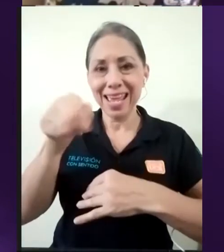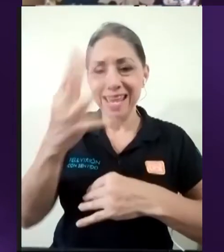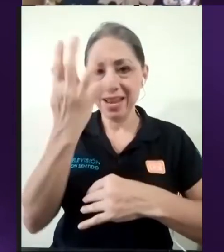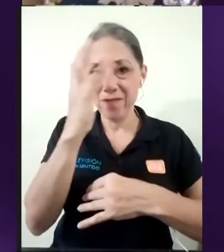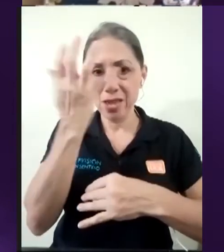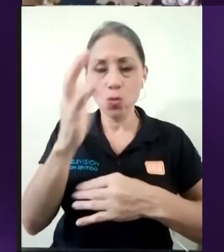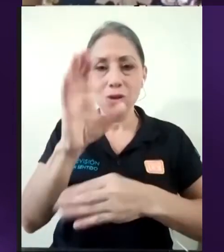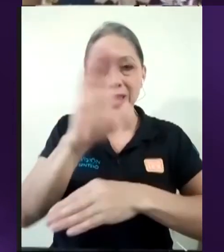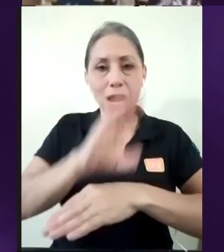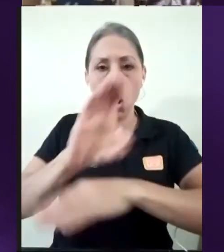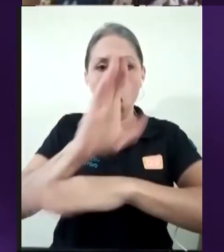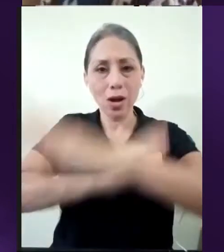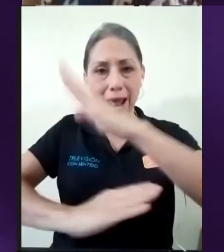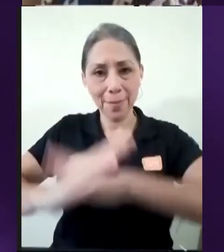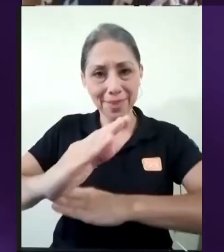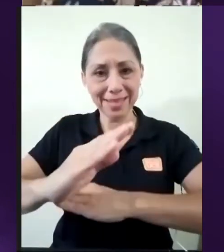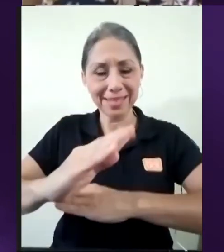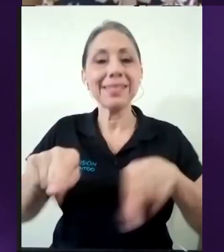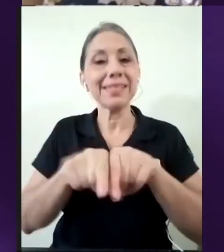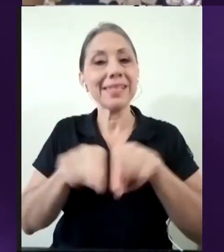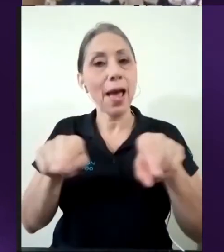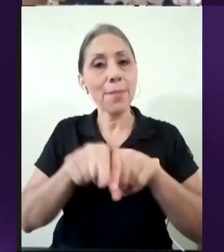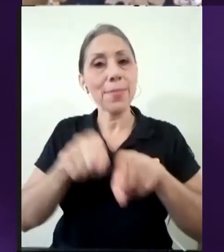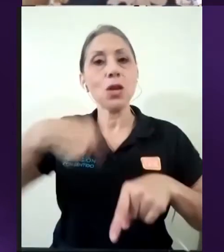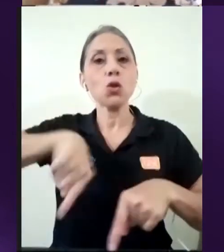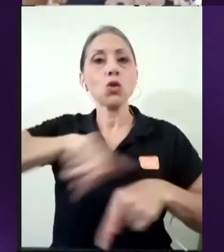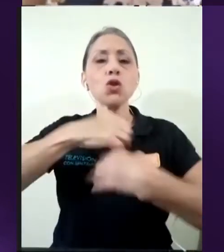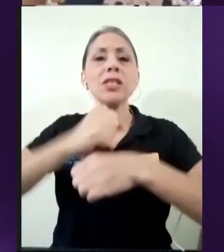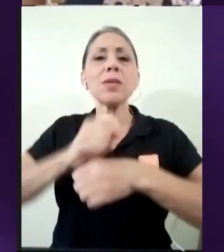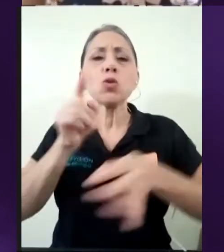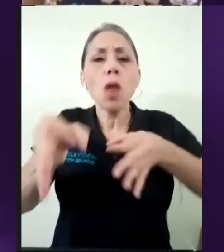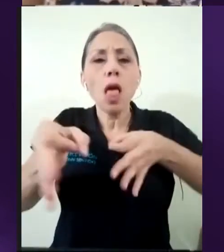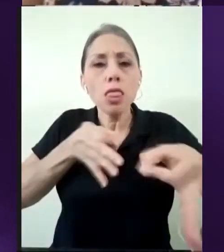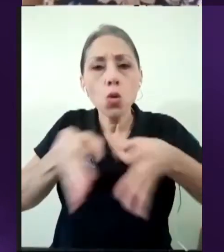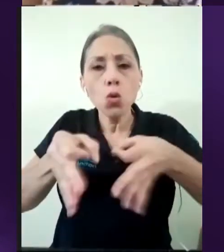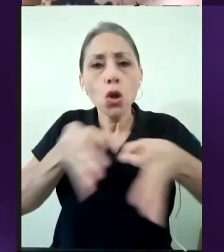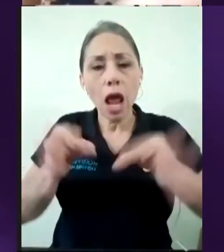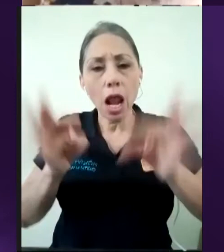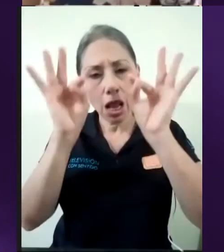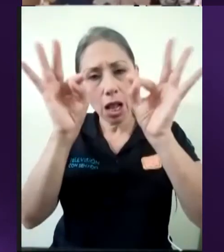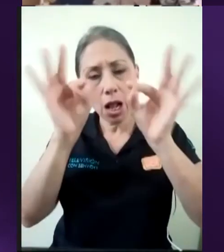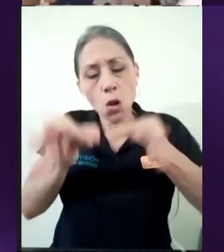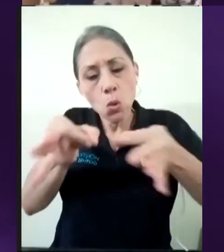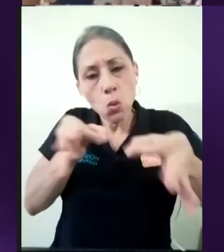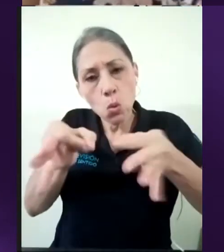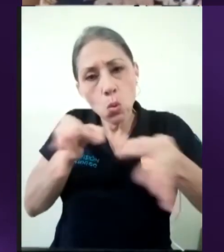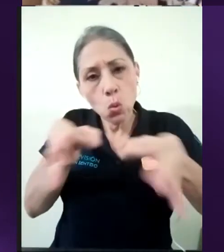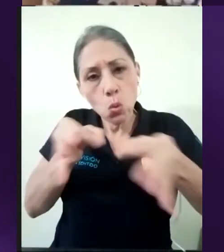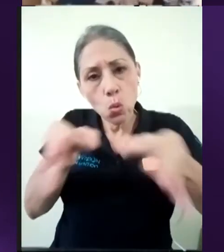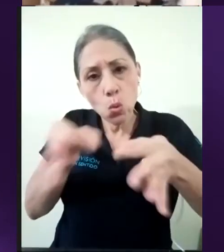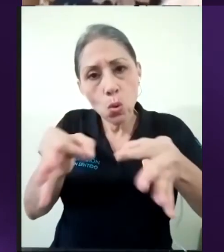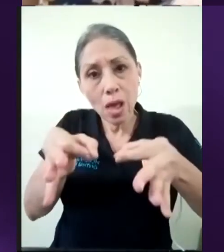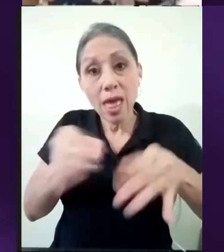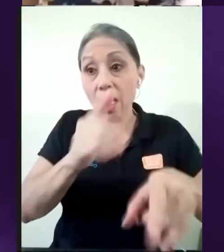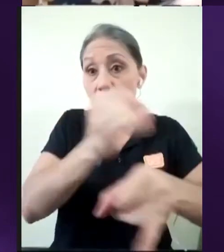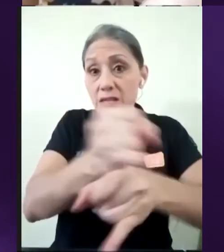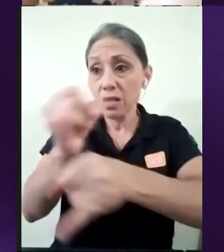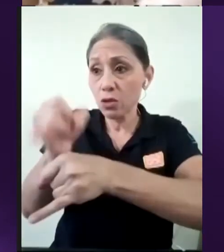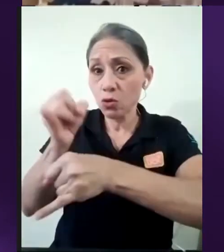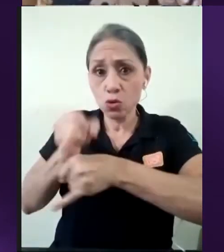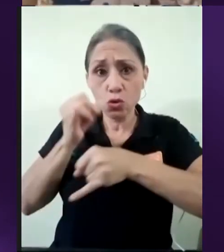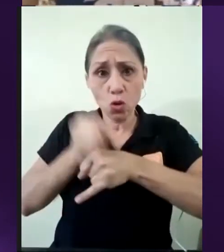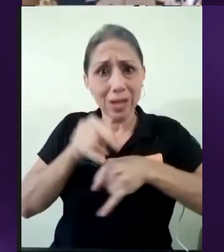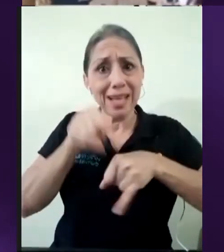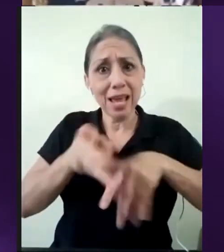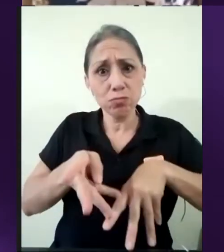CONADIS. Hicimos además un tutorial para que las instituciones suban sus posts con accesibilidad